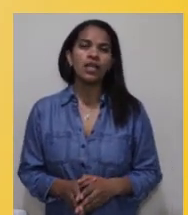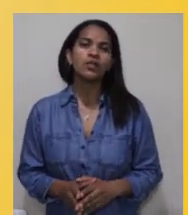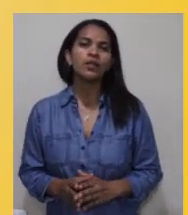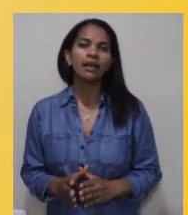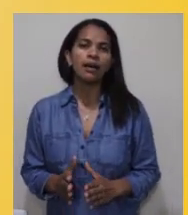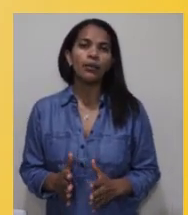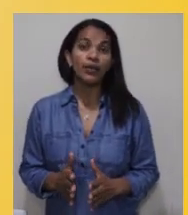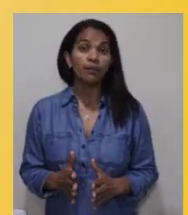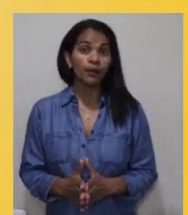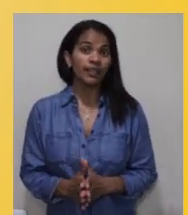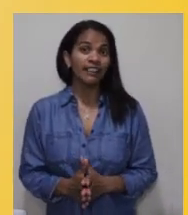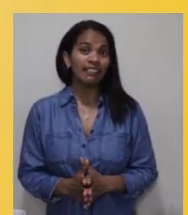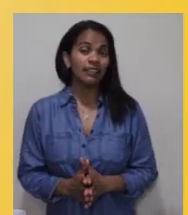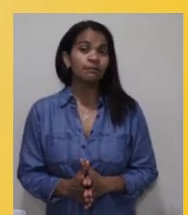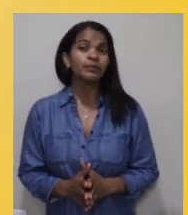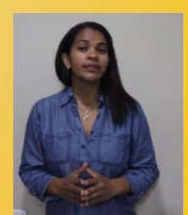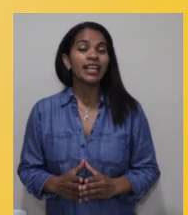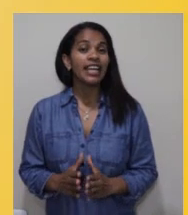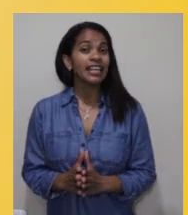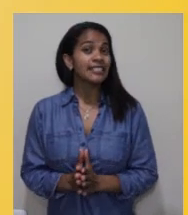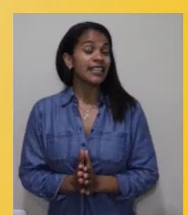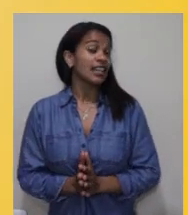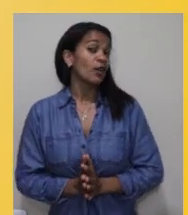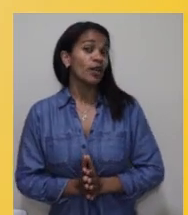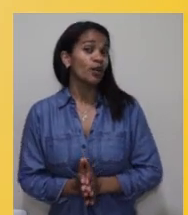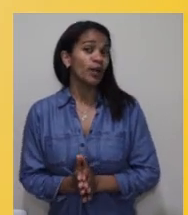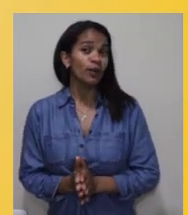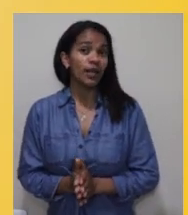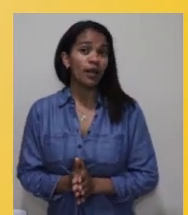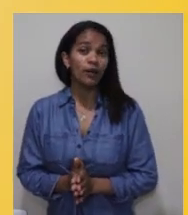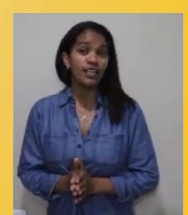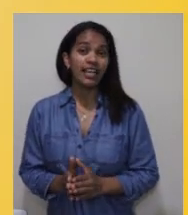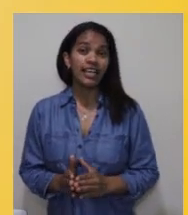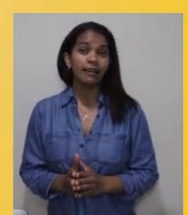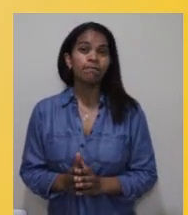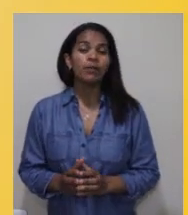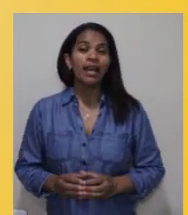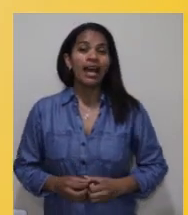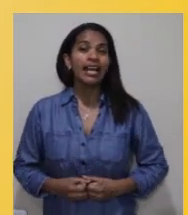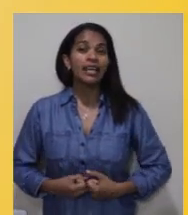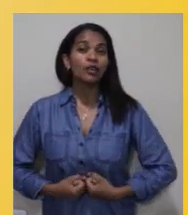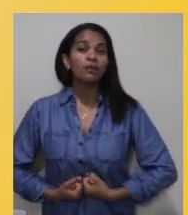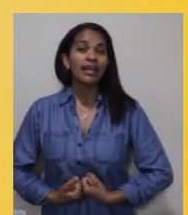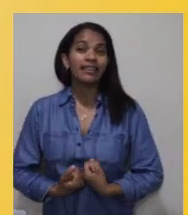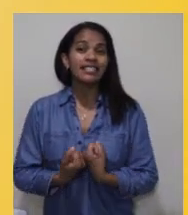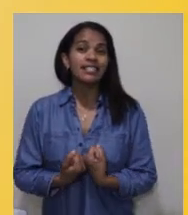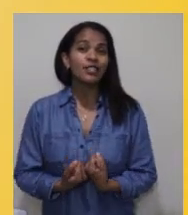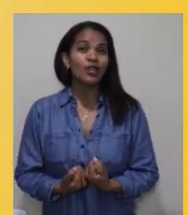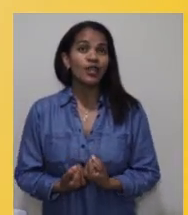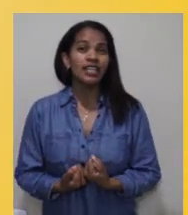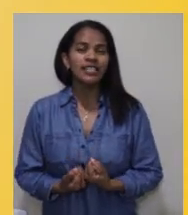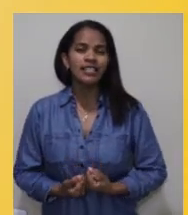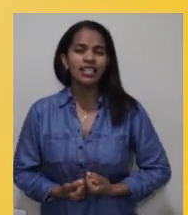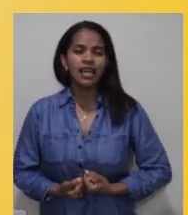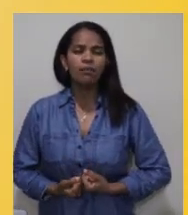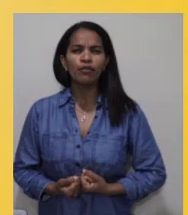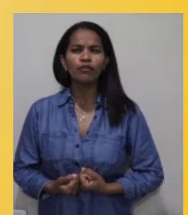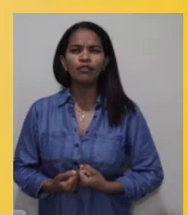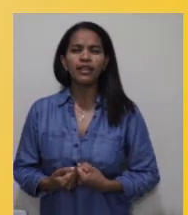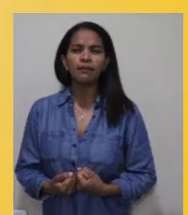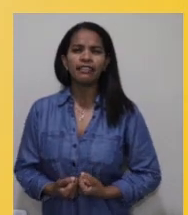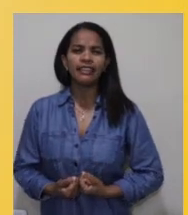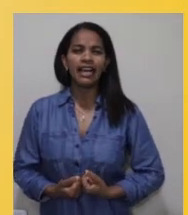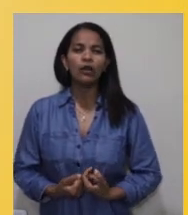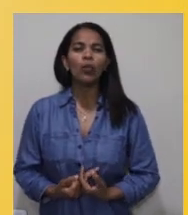con ustedes un tema muy importante en este grado de noveno grado, ya que hay que tomar decisiones y es